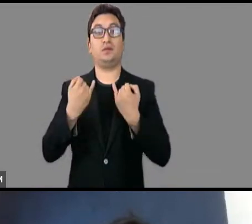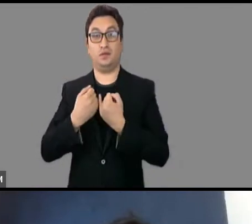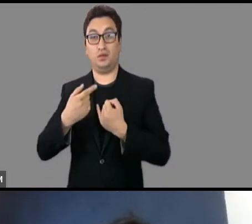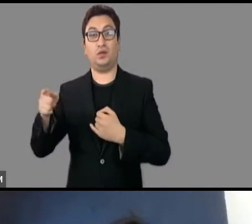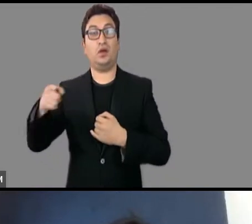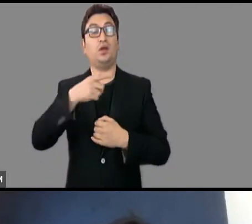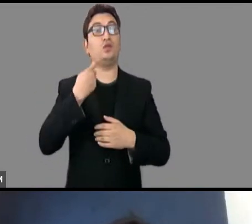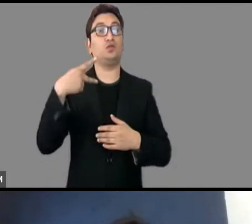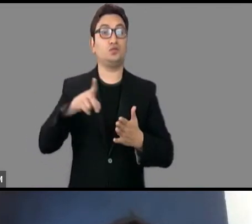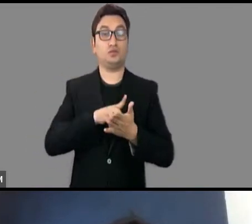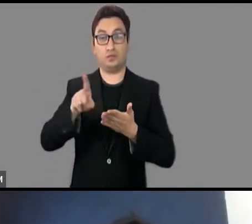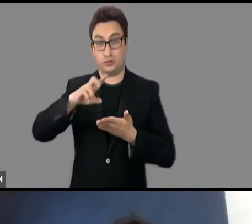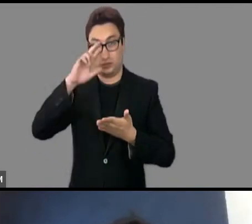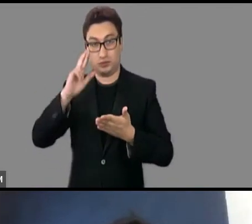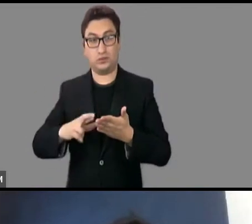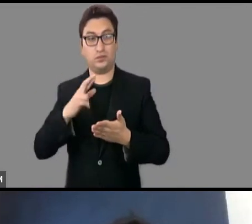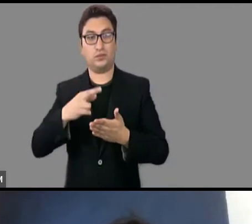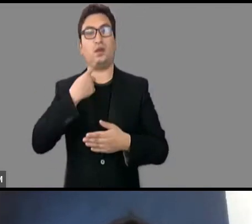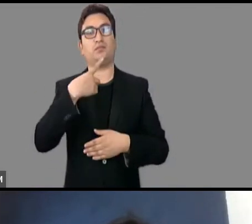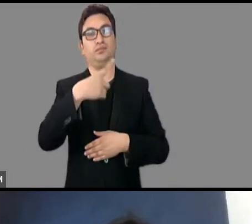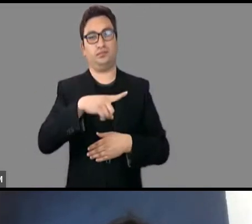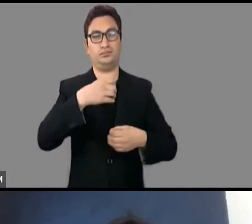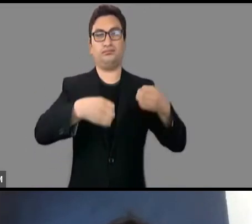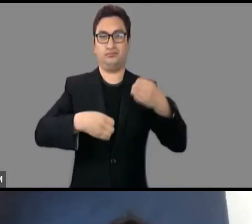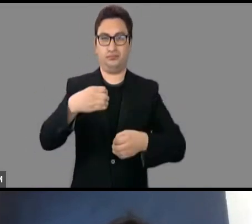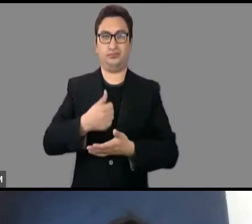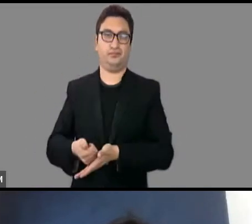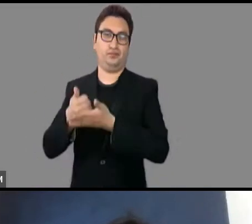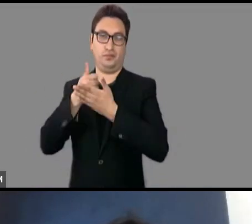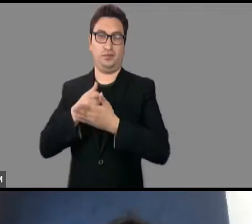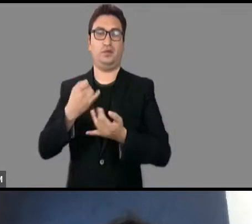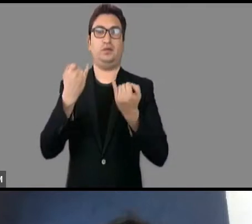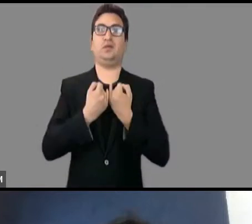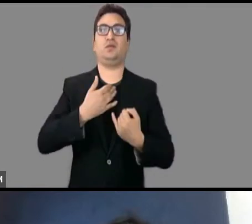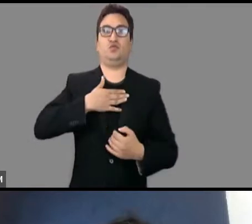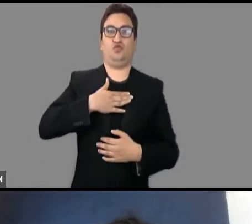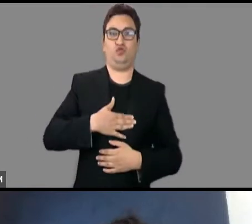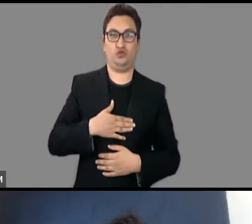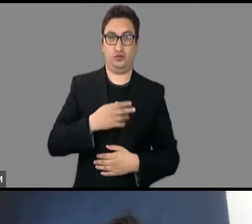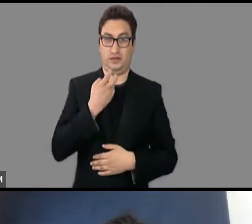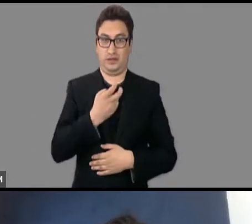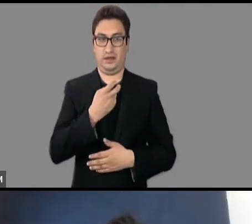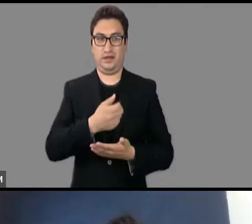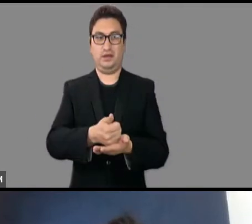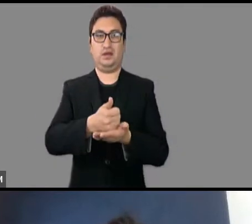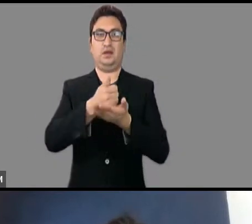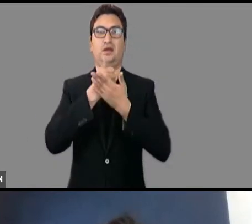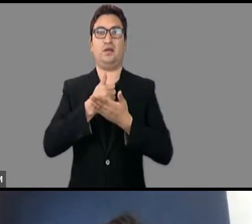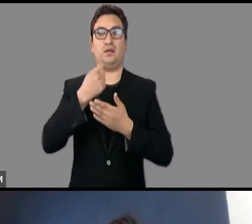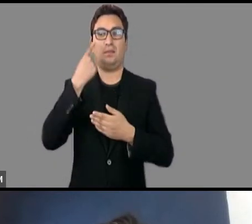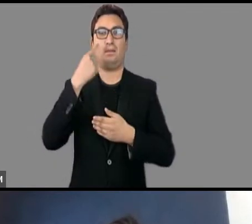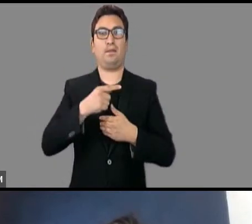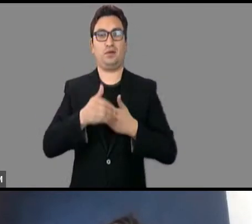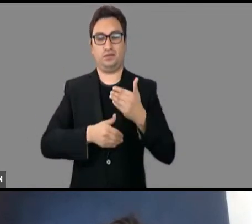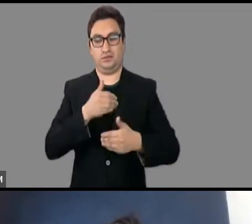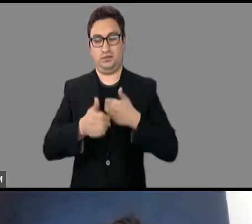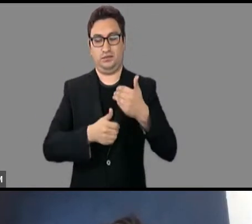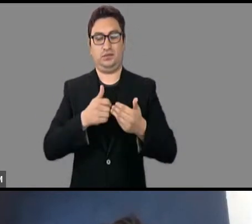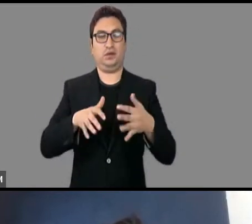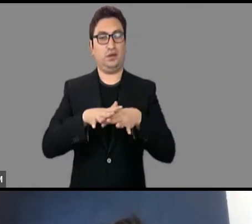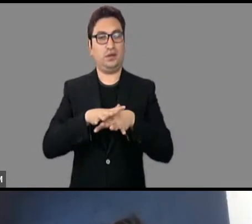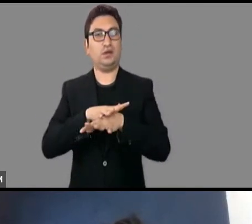negado por tanto tiempo, y porque además la justicia puede ser esa herramienta que transforme el sistema jurídico, no